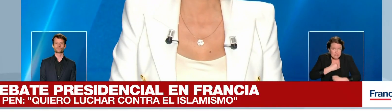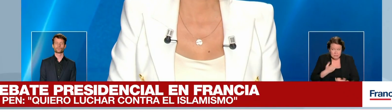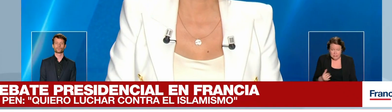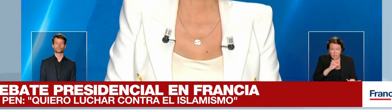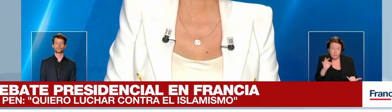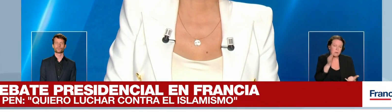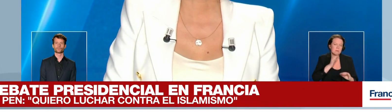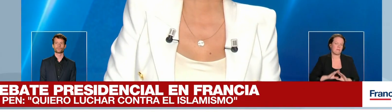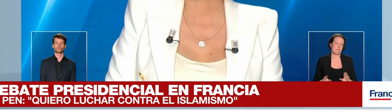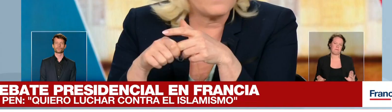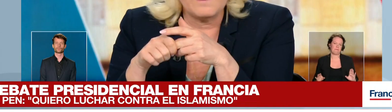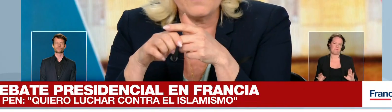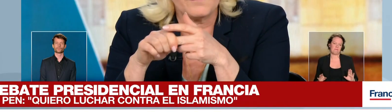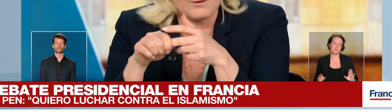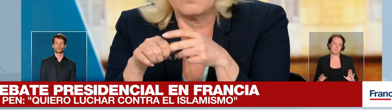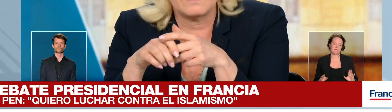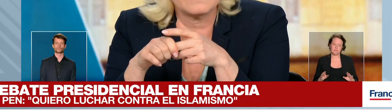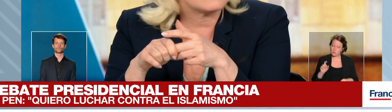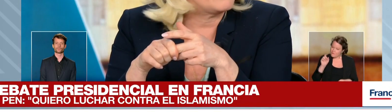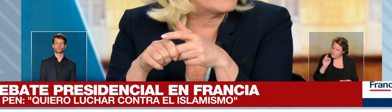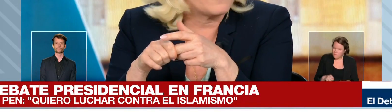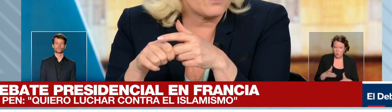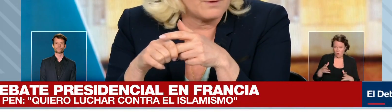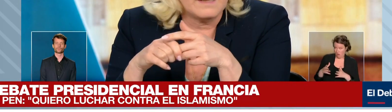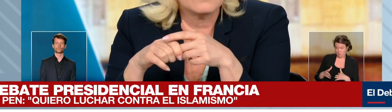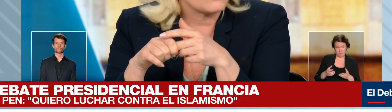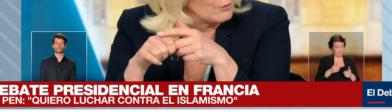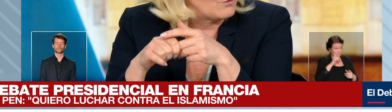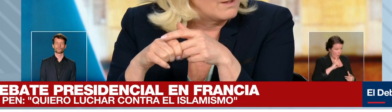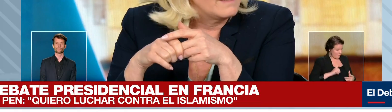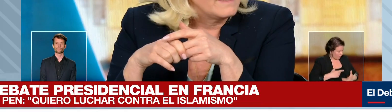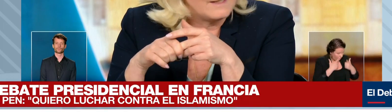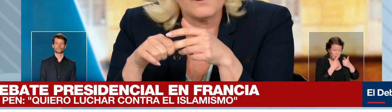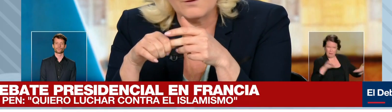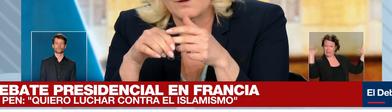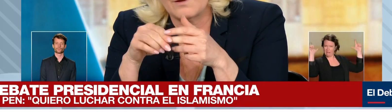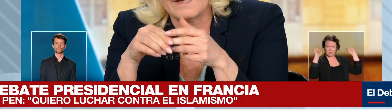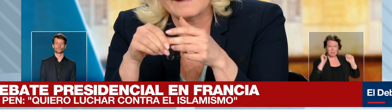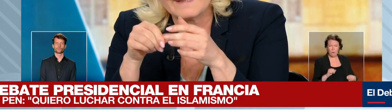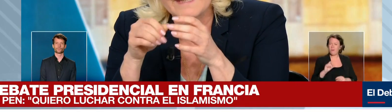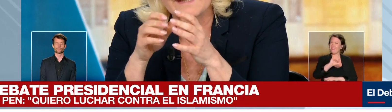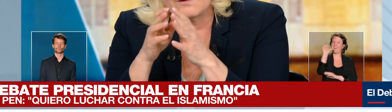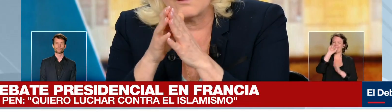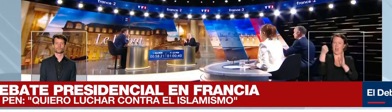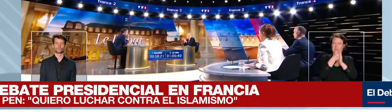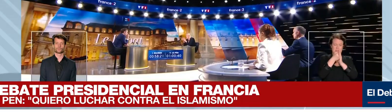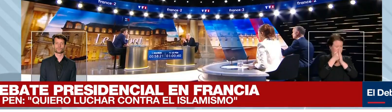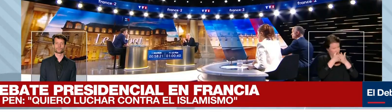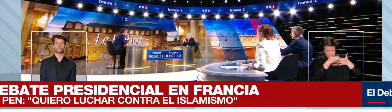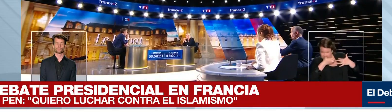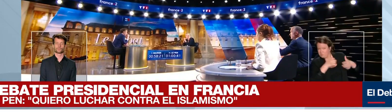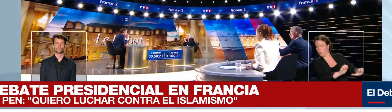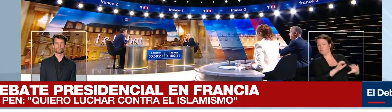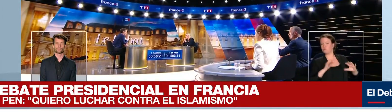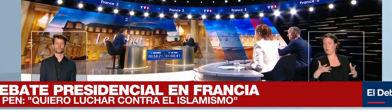eso hay que liberar a todas estas mujeres, hay que hacer que los islamistas retrocedan y creo que para eso hay